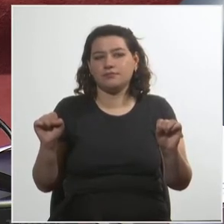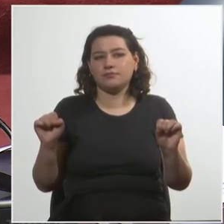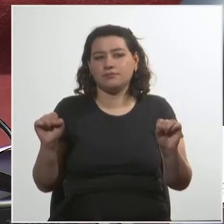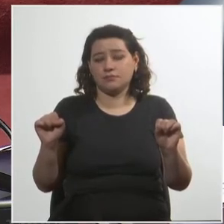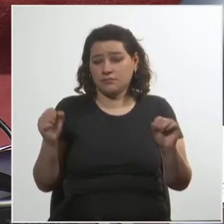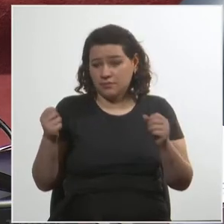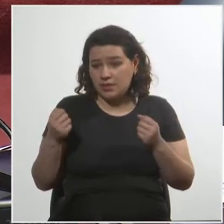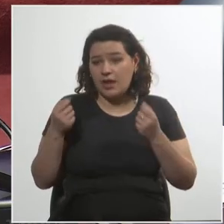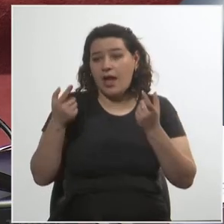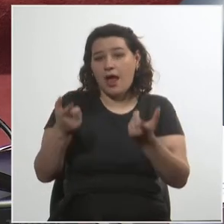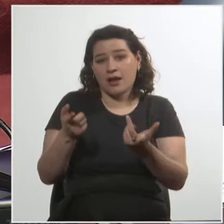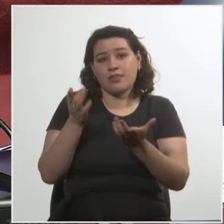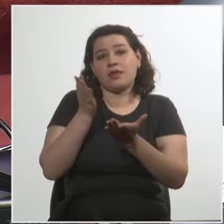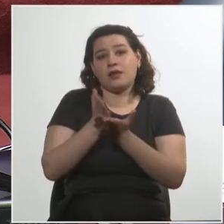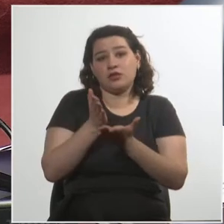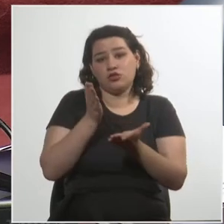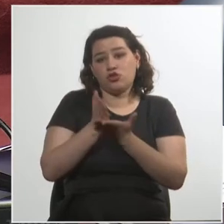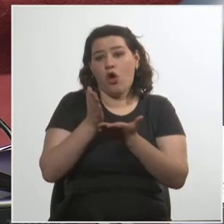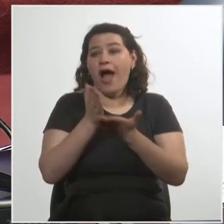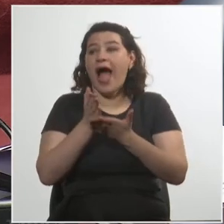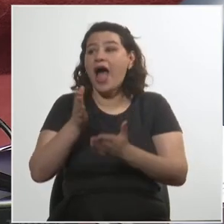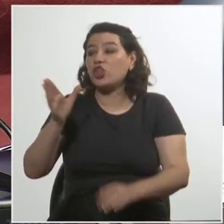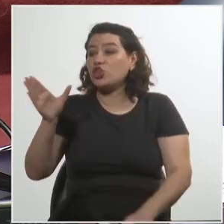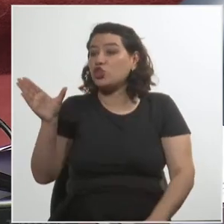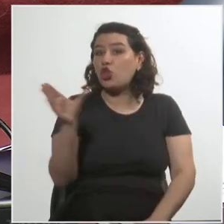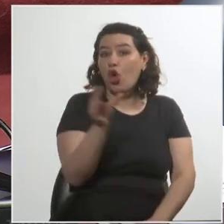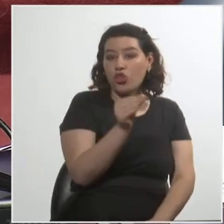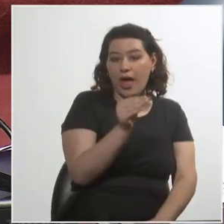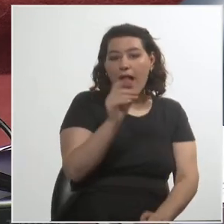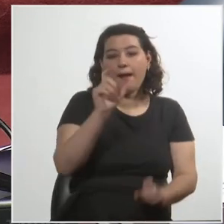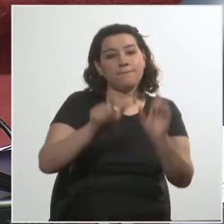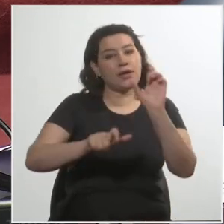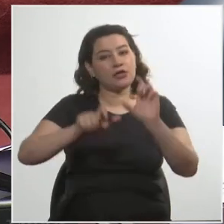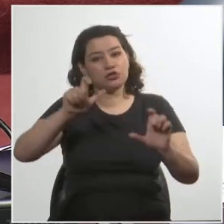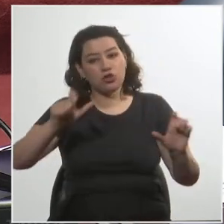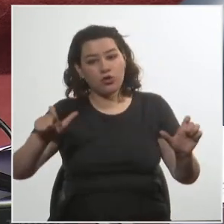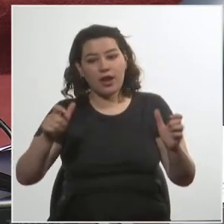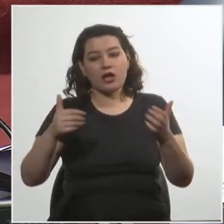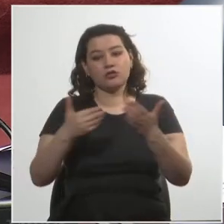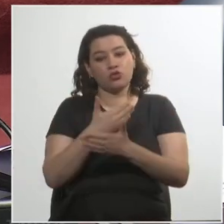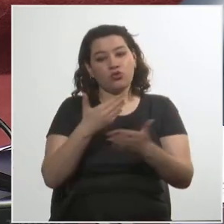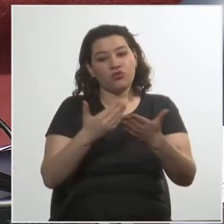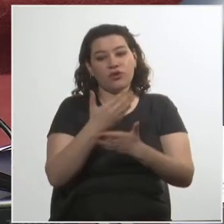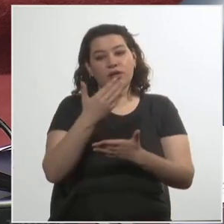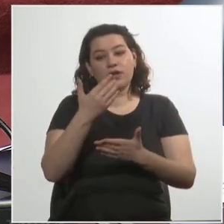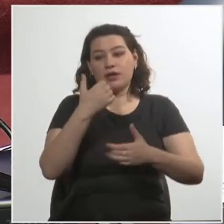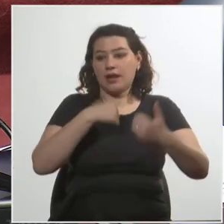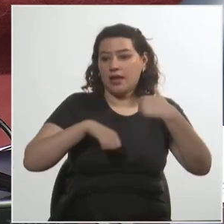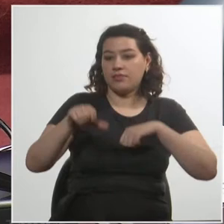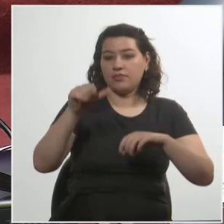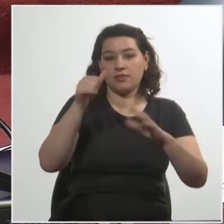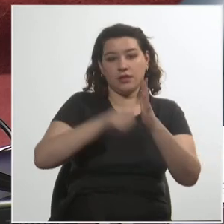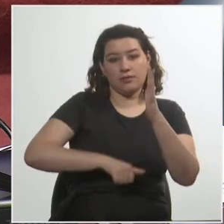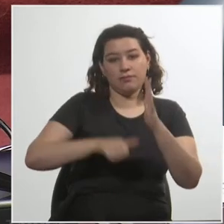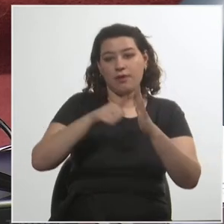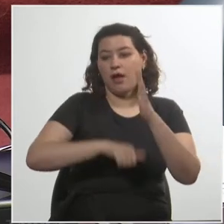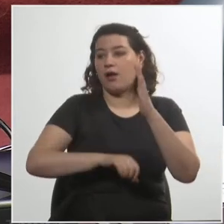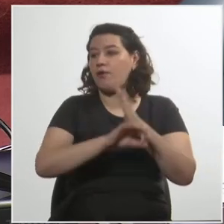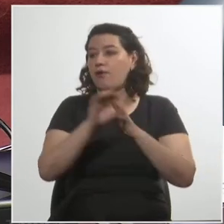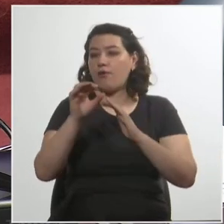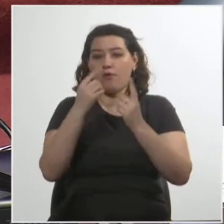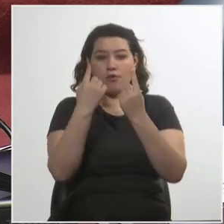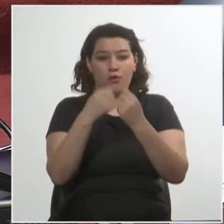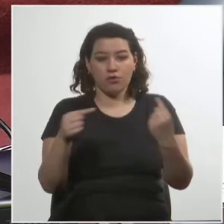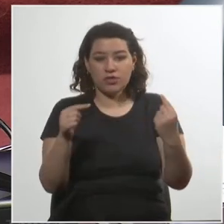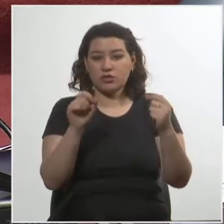el derecho a la reparación de todas aquellas personas que hayan sufrido daños en su persona o bienes como consecuencia